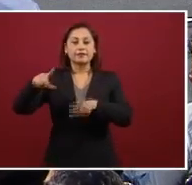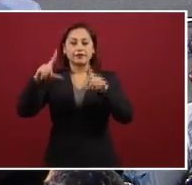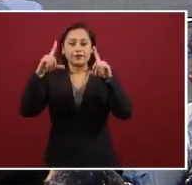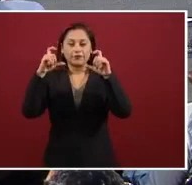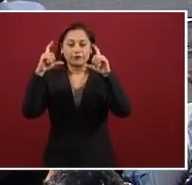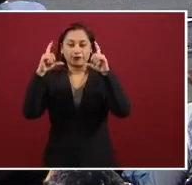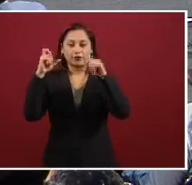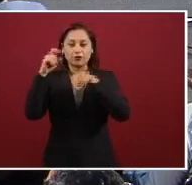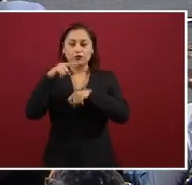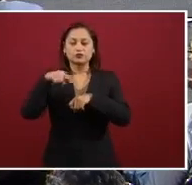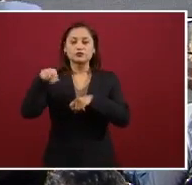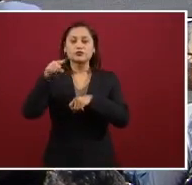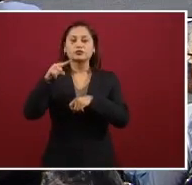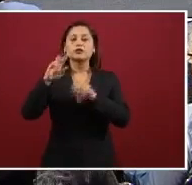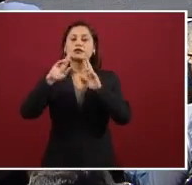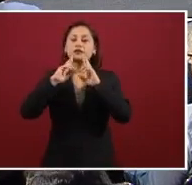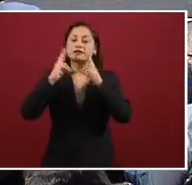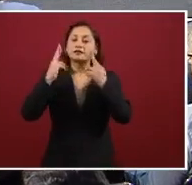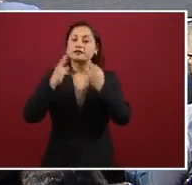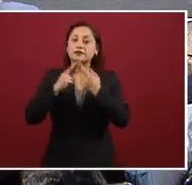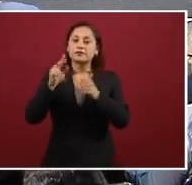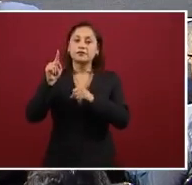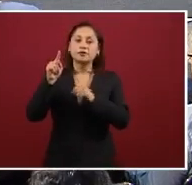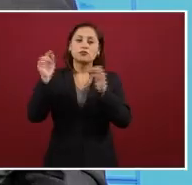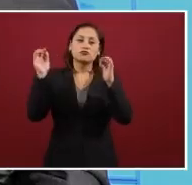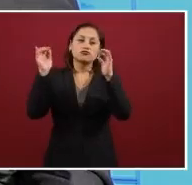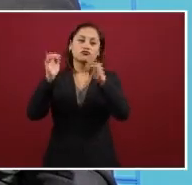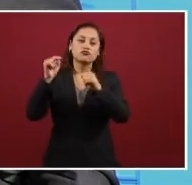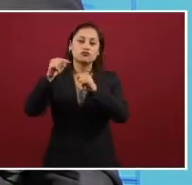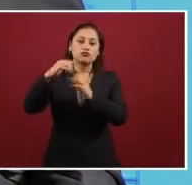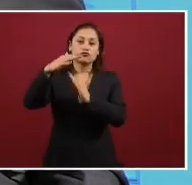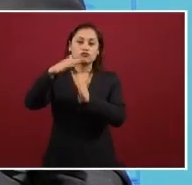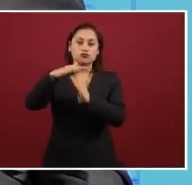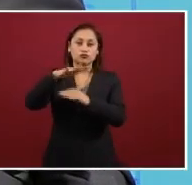en el comedor